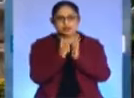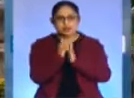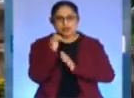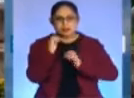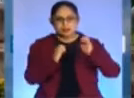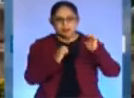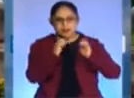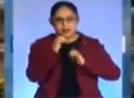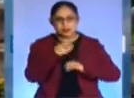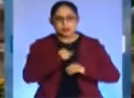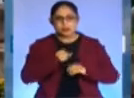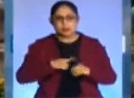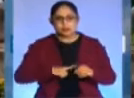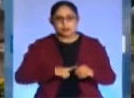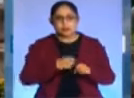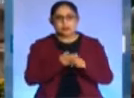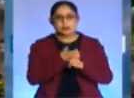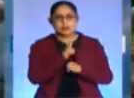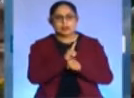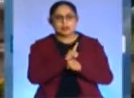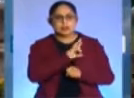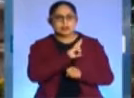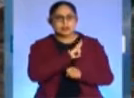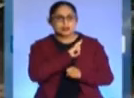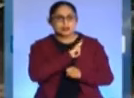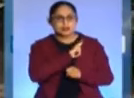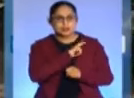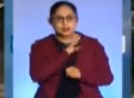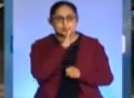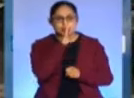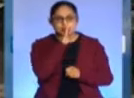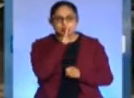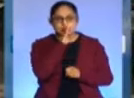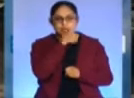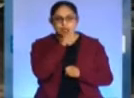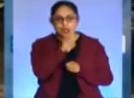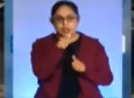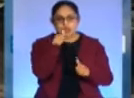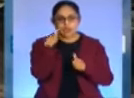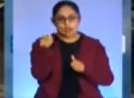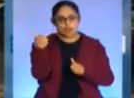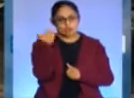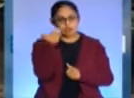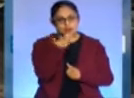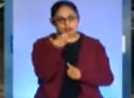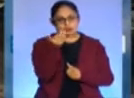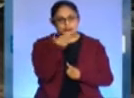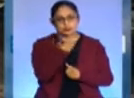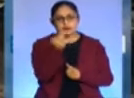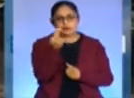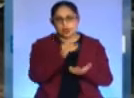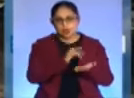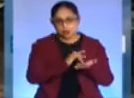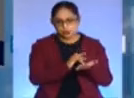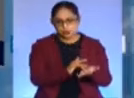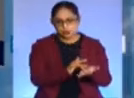estatales, municipales o particulares considerados como patrimonio, pero cada instancia debe solicitar este apoyo ante el